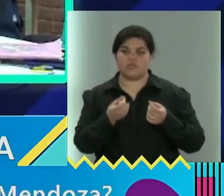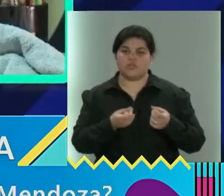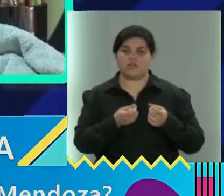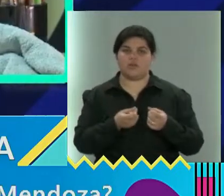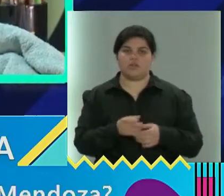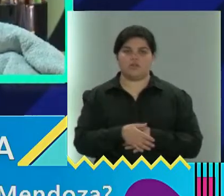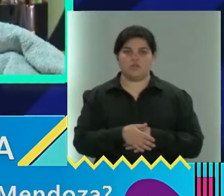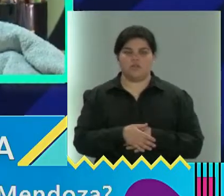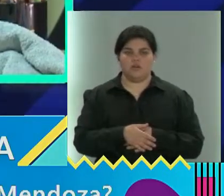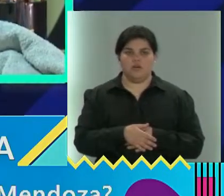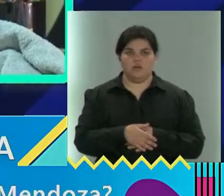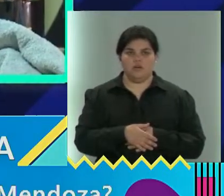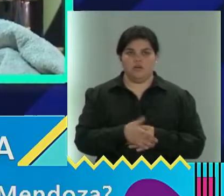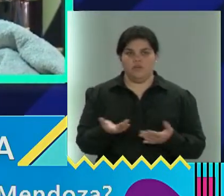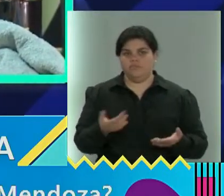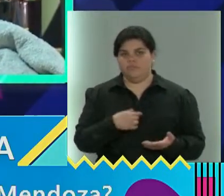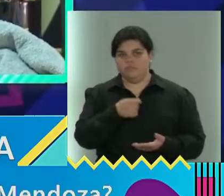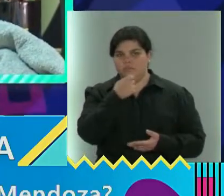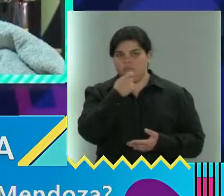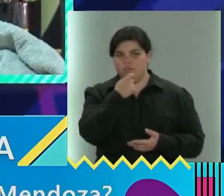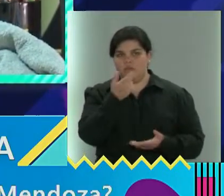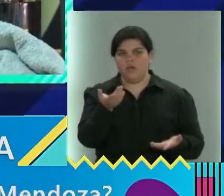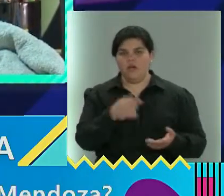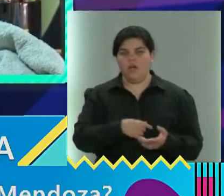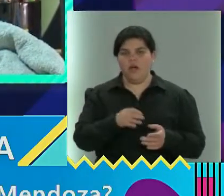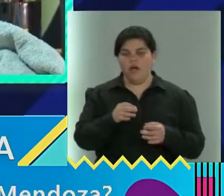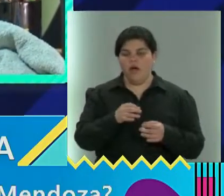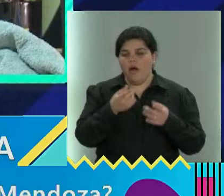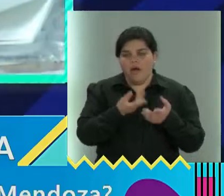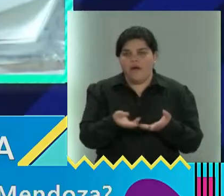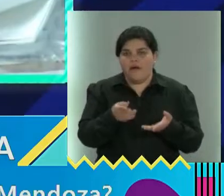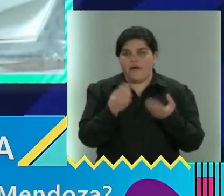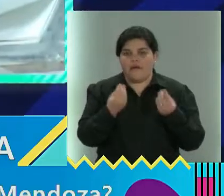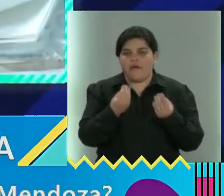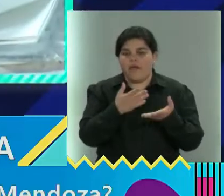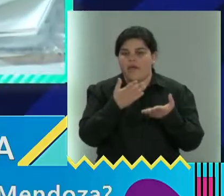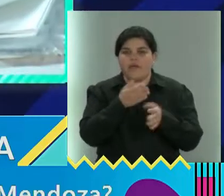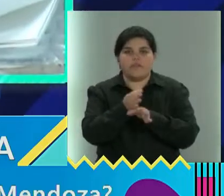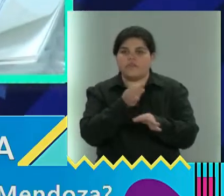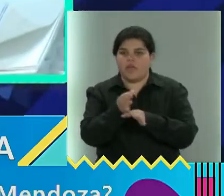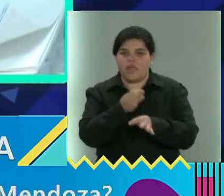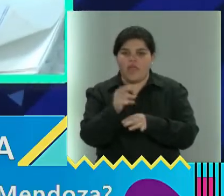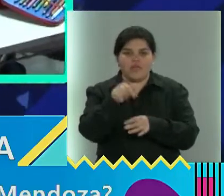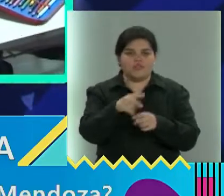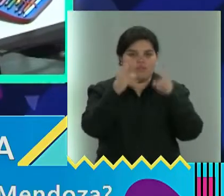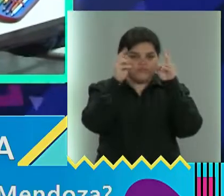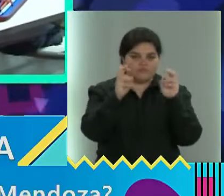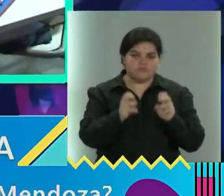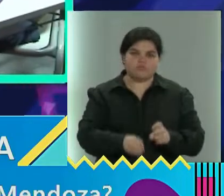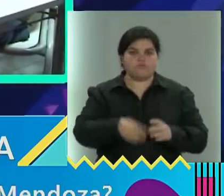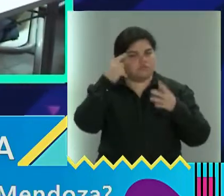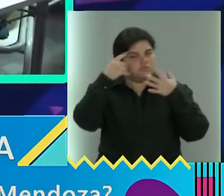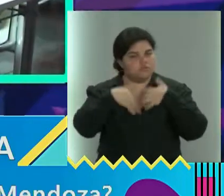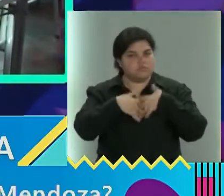estructurales, con los replanteos en los diseños curriculares, pero mucho tienen que ver las metodologías y